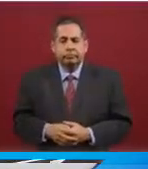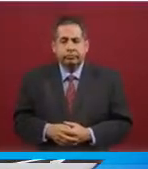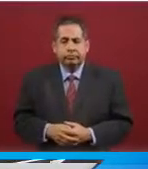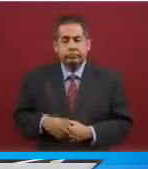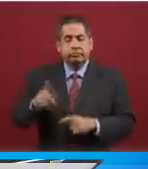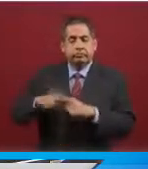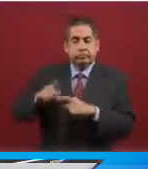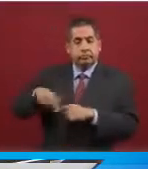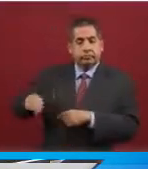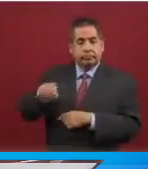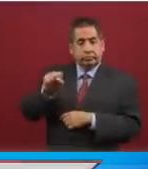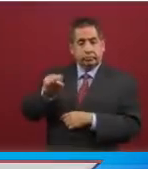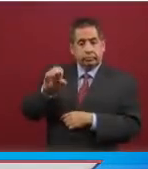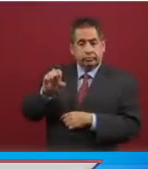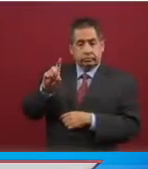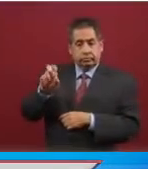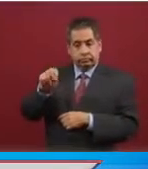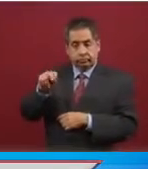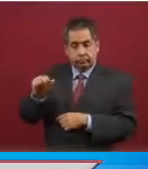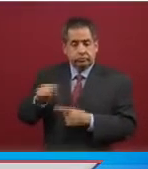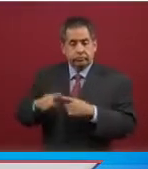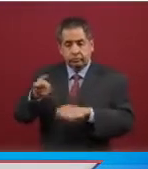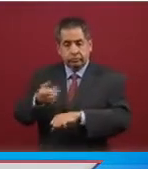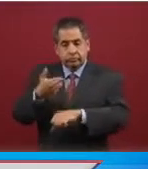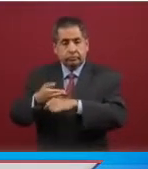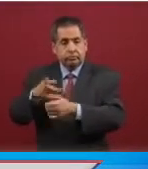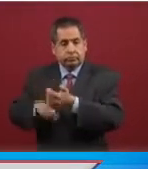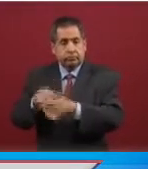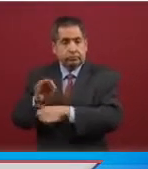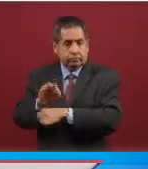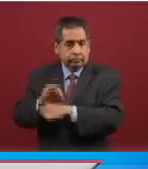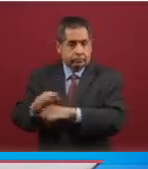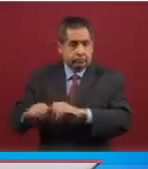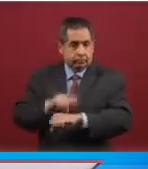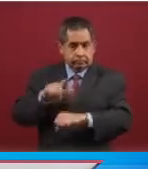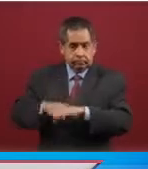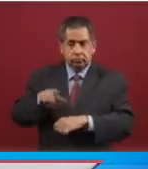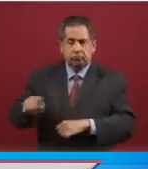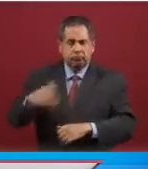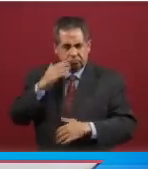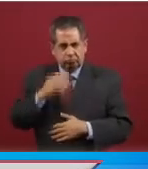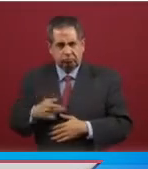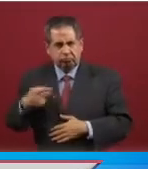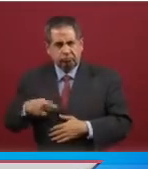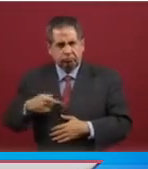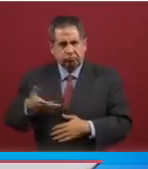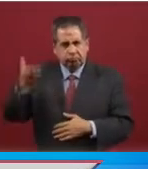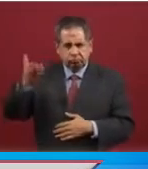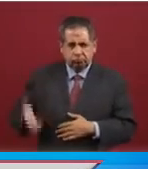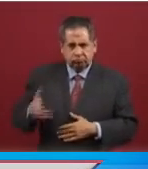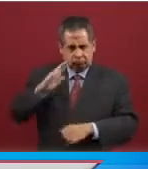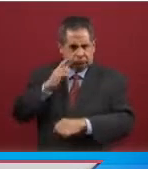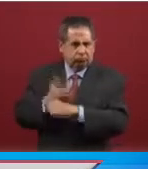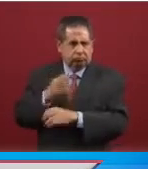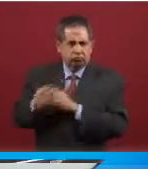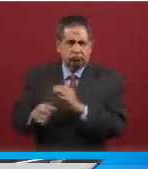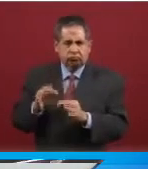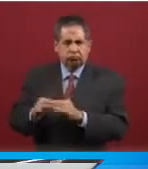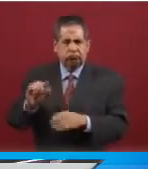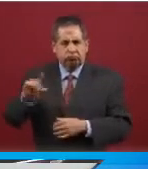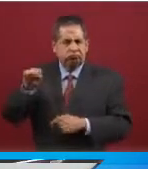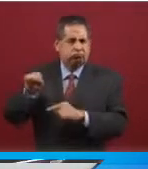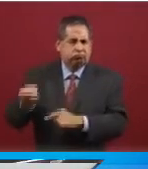Guardia Nacional y el comandante del Ejército coordinan estas labores. No es función de la Guardia Nacional detener a indocumentados. Esa es función